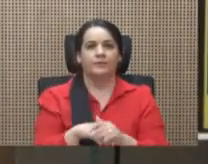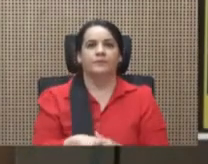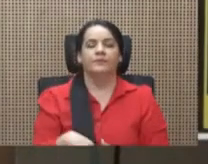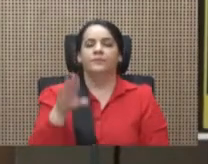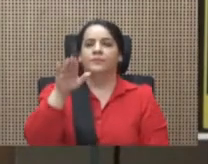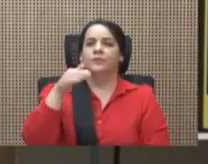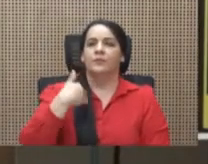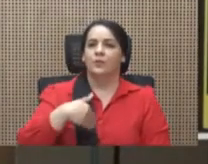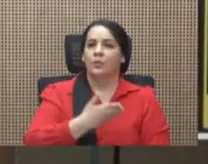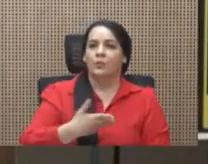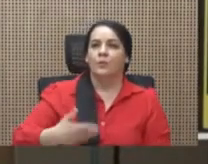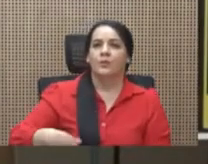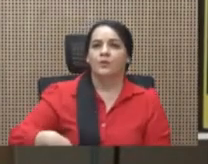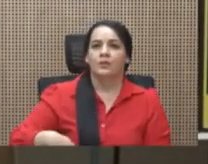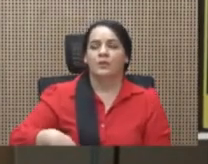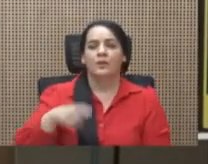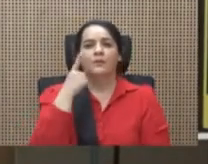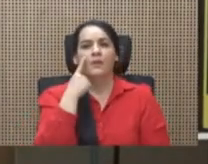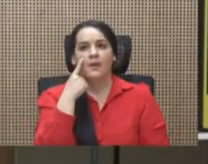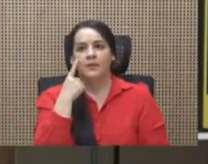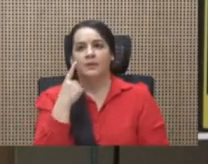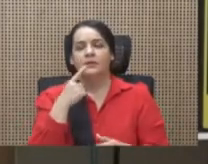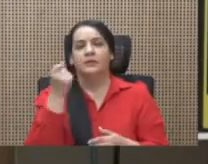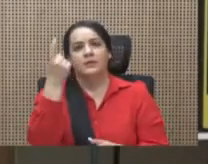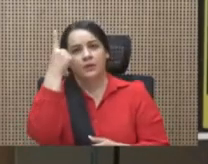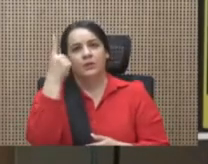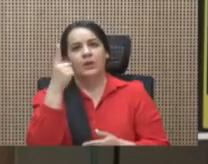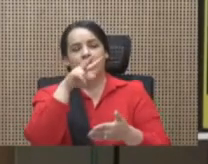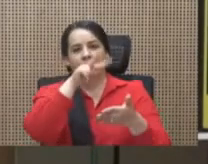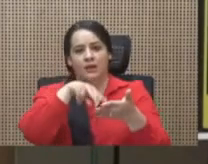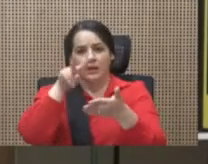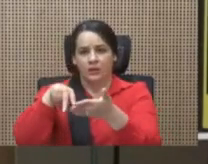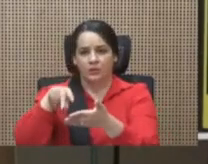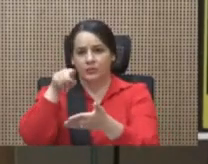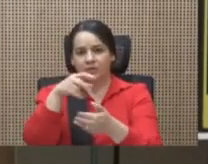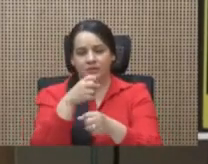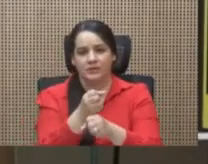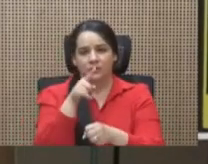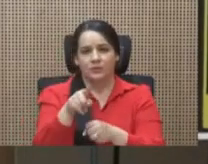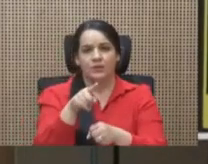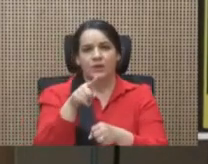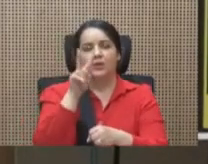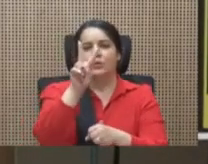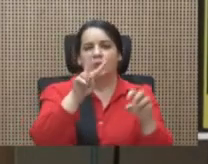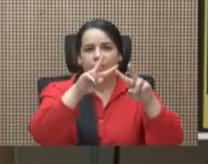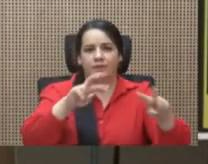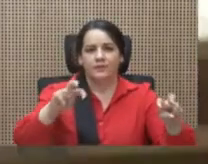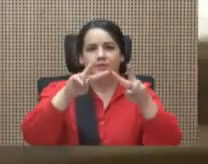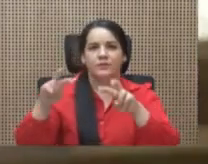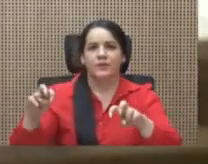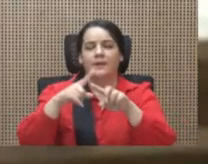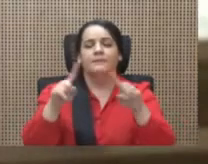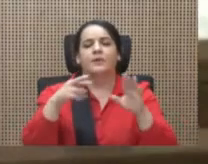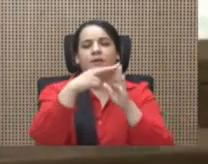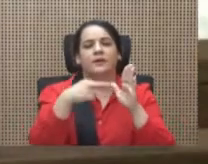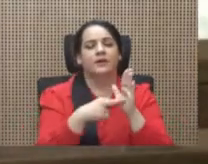Señor presidente, a ver si entiendo de la lectura que está haciendo las revisiones. Está usted admitiendo las dos revisiones, pero las reglas